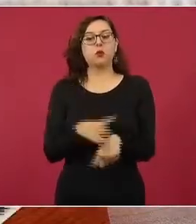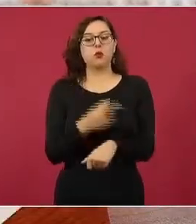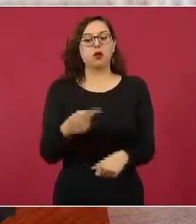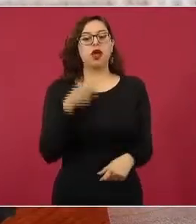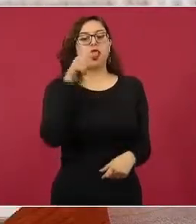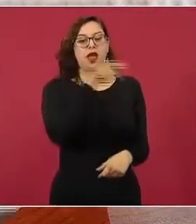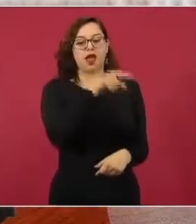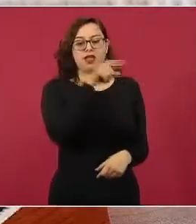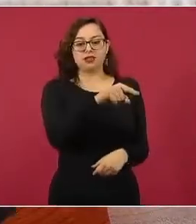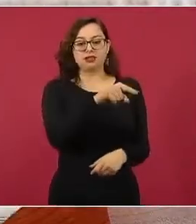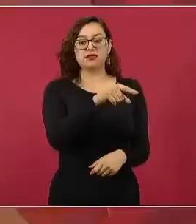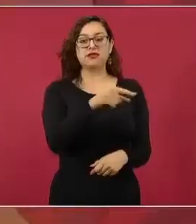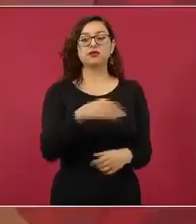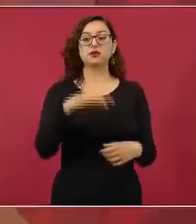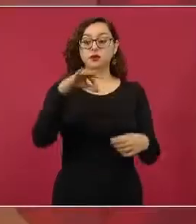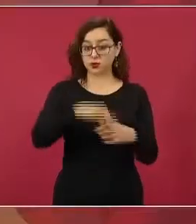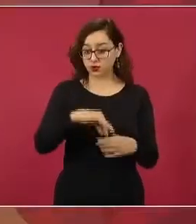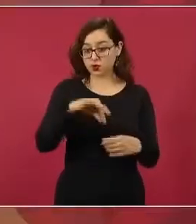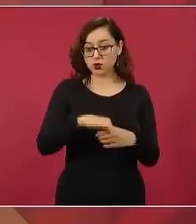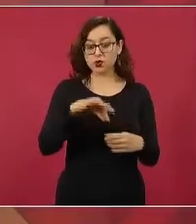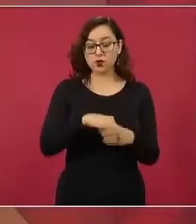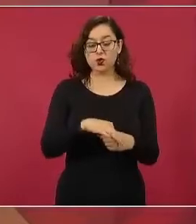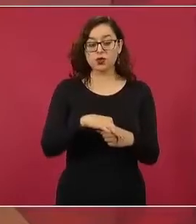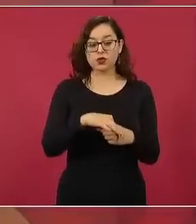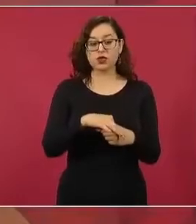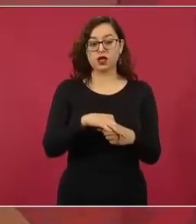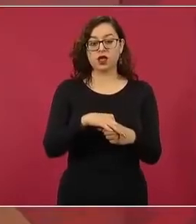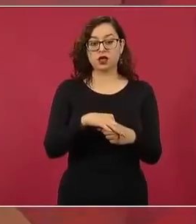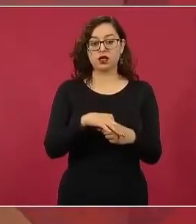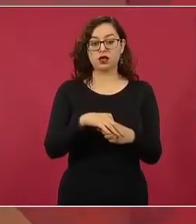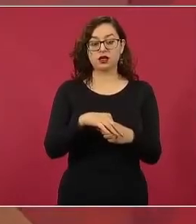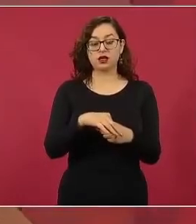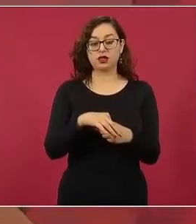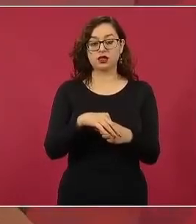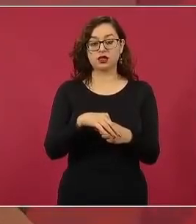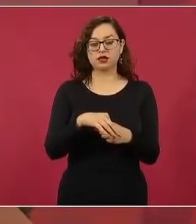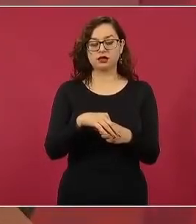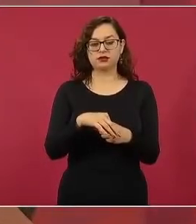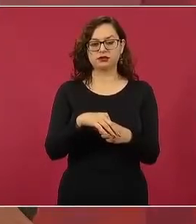El otro día hasta el señor Lozano